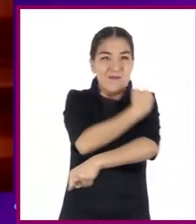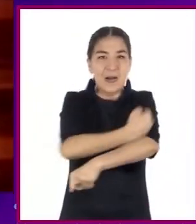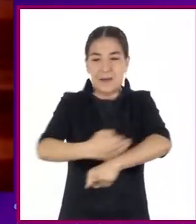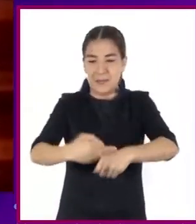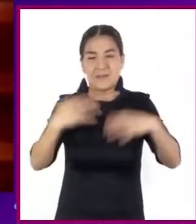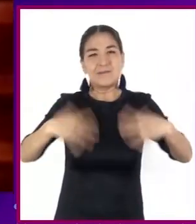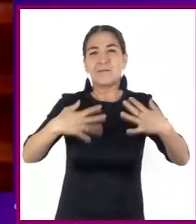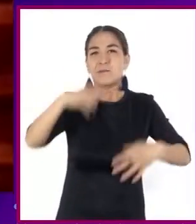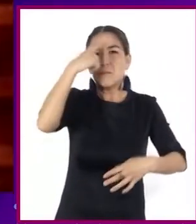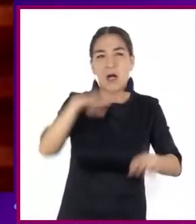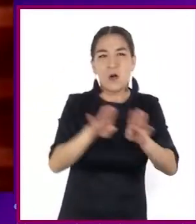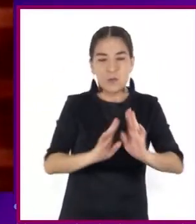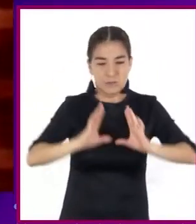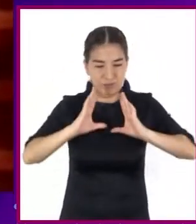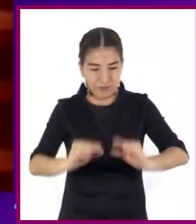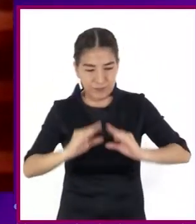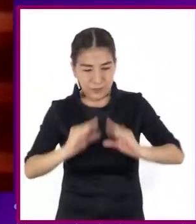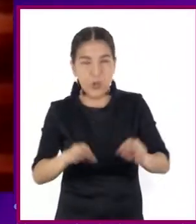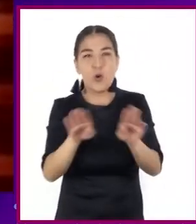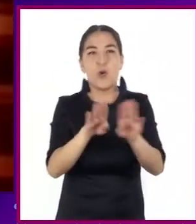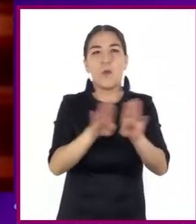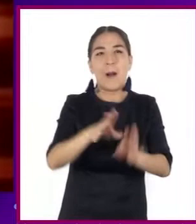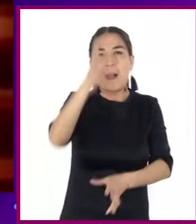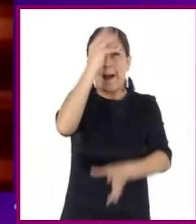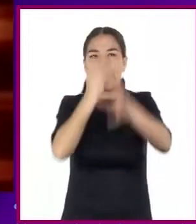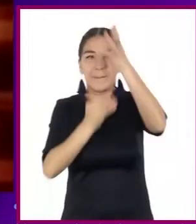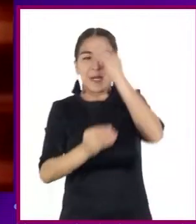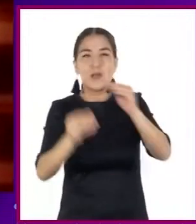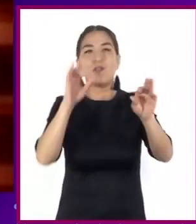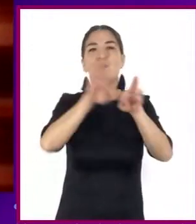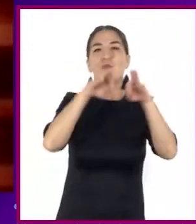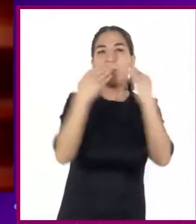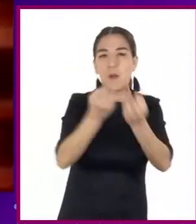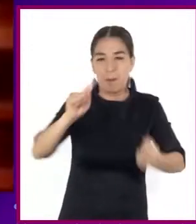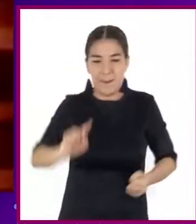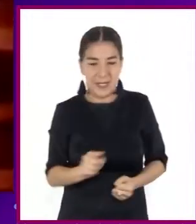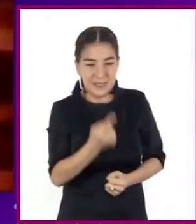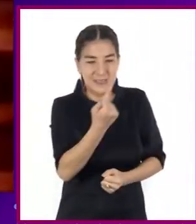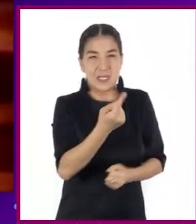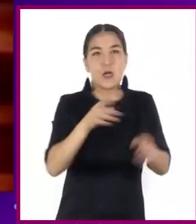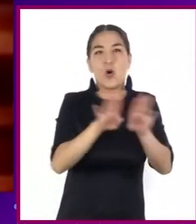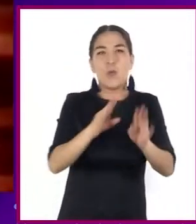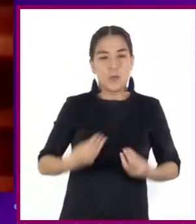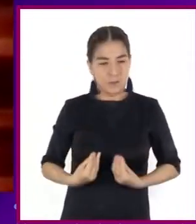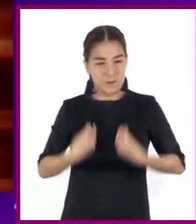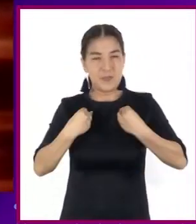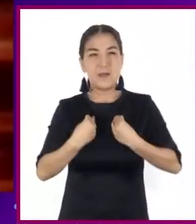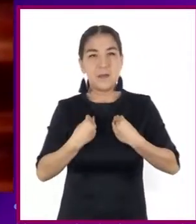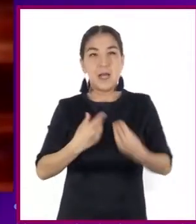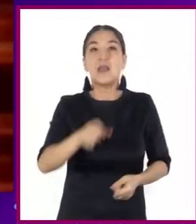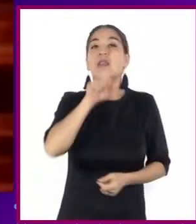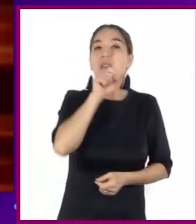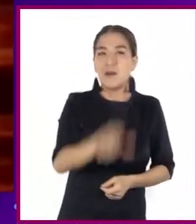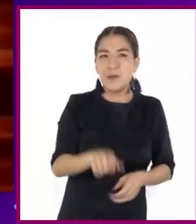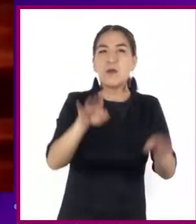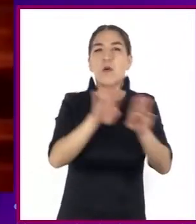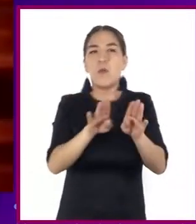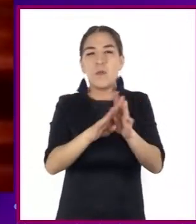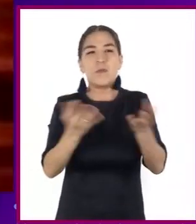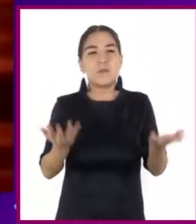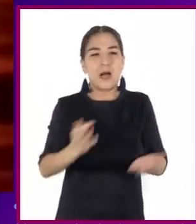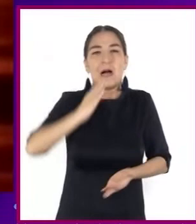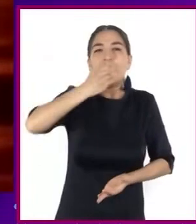aprender muchas formas de ser, estar. Y además nos permite también